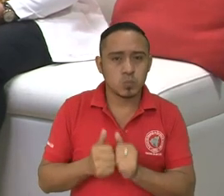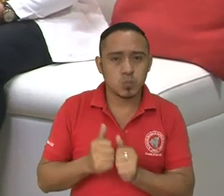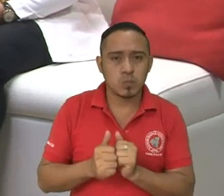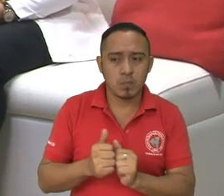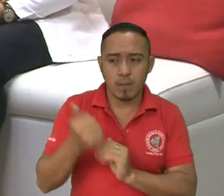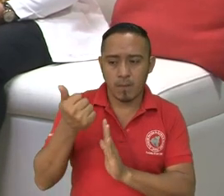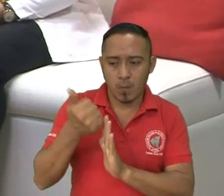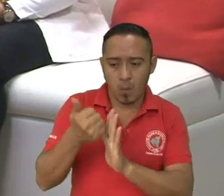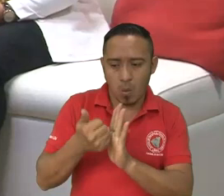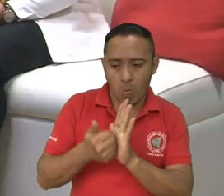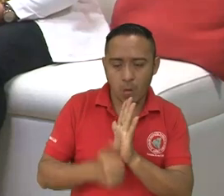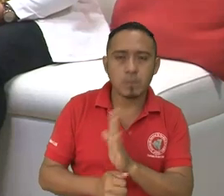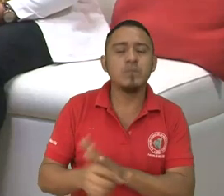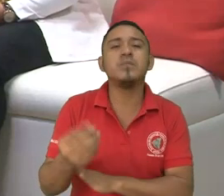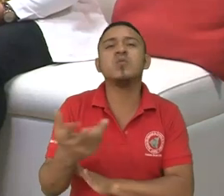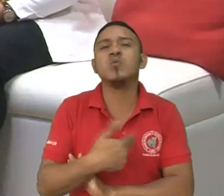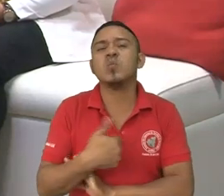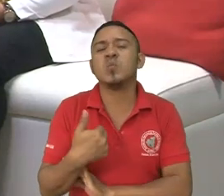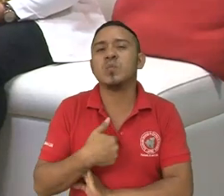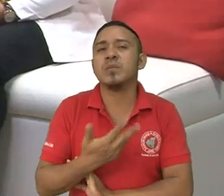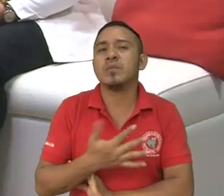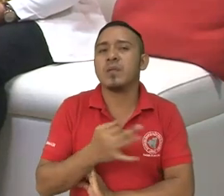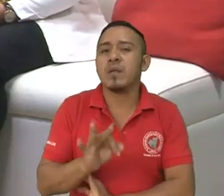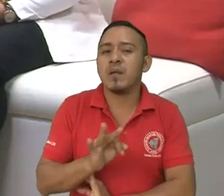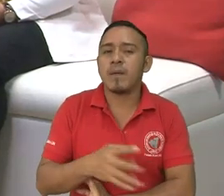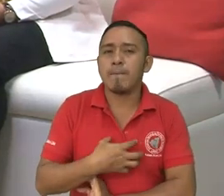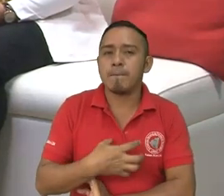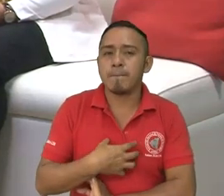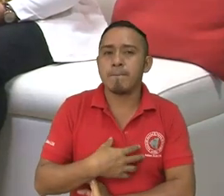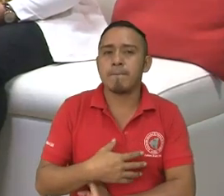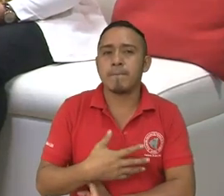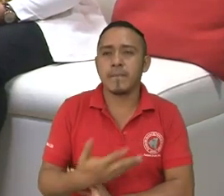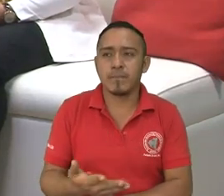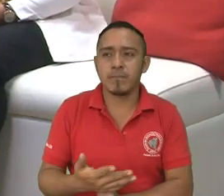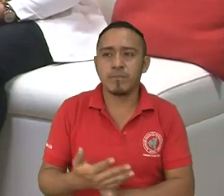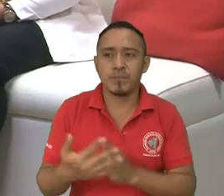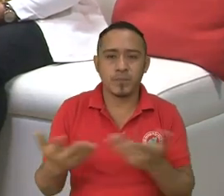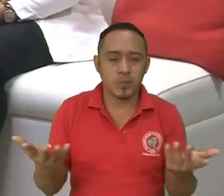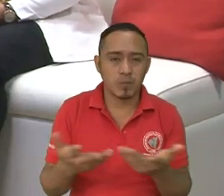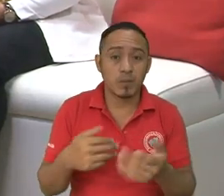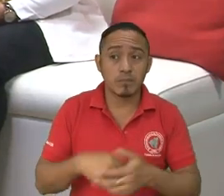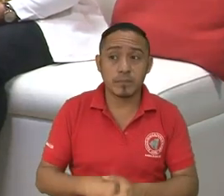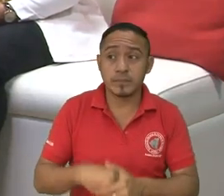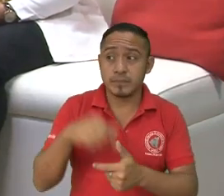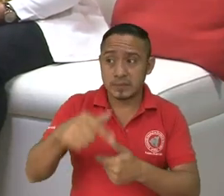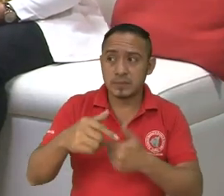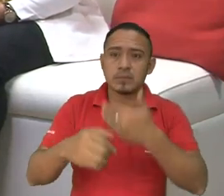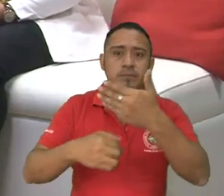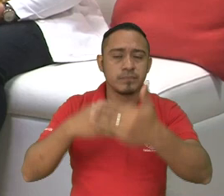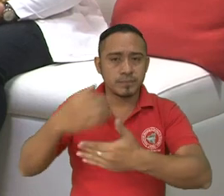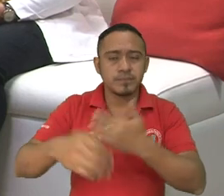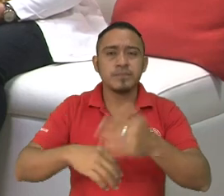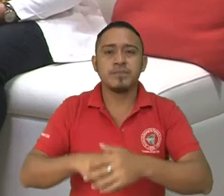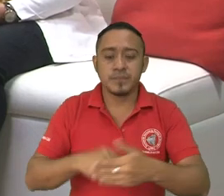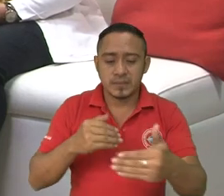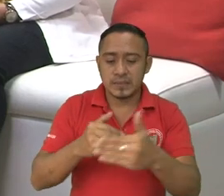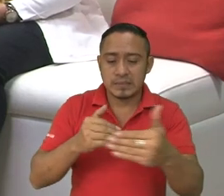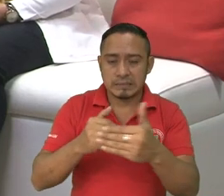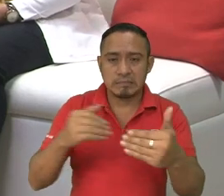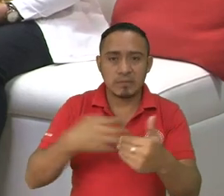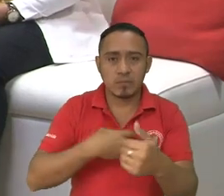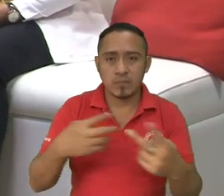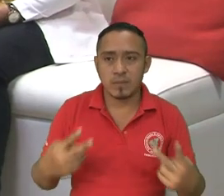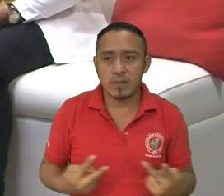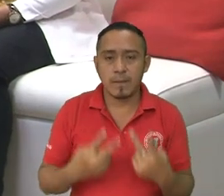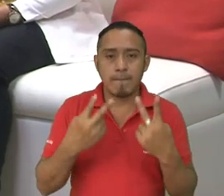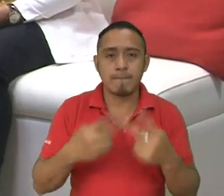baja autoestima. ¿Cómo nosotros debemos preparar a nuestros niños y a nuestras niñas previo a esa etapa fundamental de la vida del ser